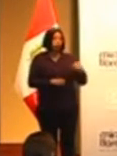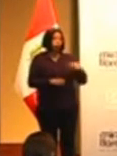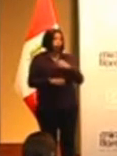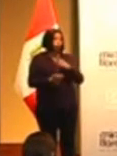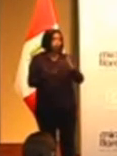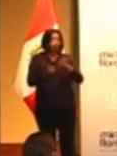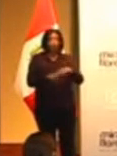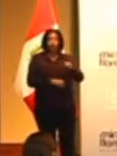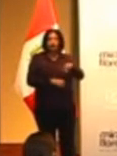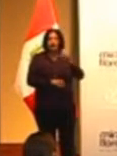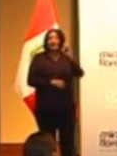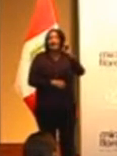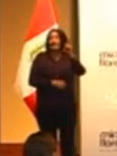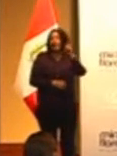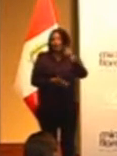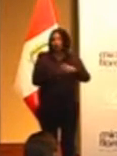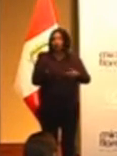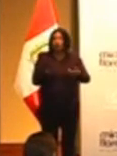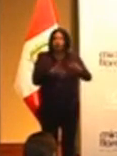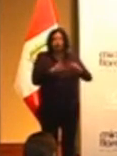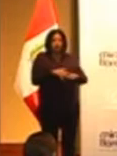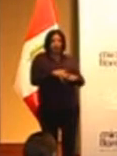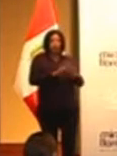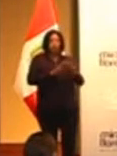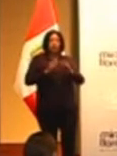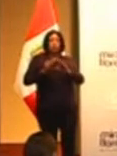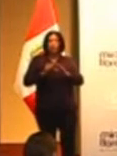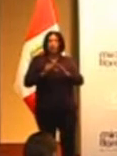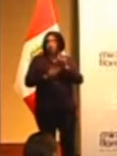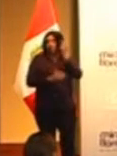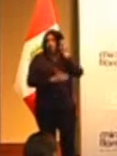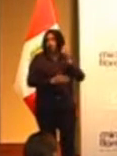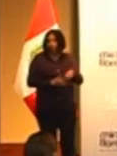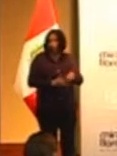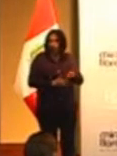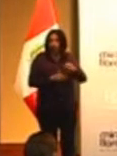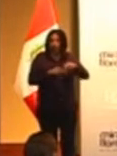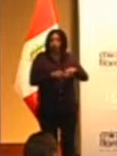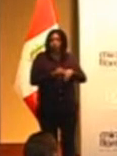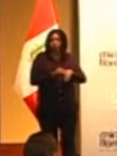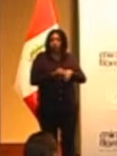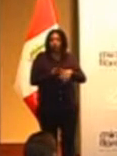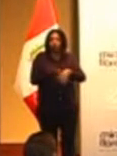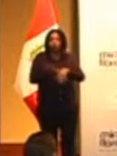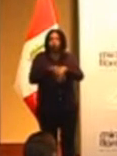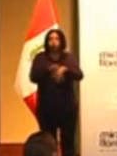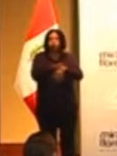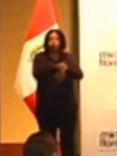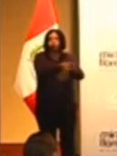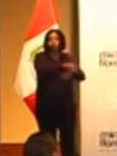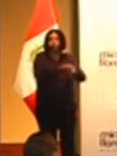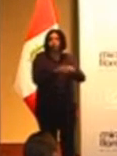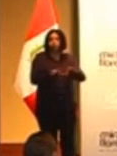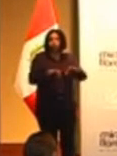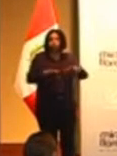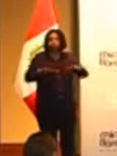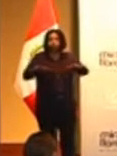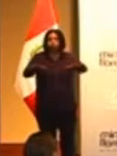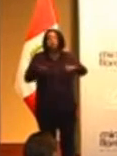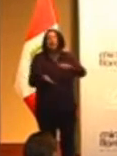este liderazgo inverso que sale desde una ciudad como es Miraflores, esto se vaya contagiando a todo Lima